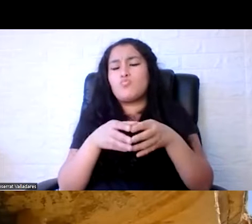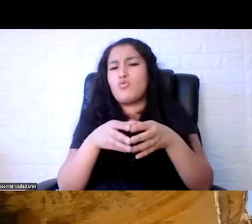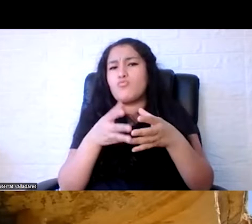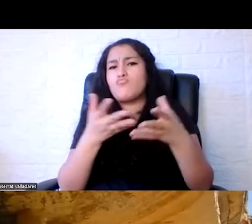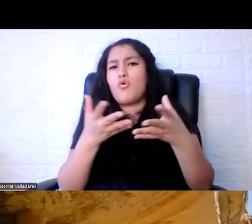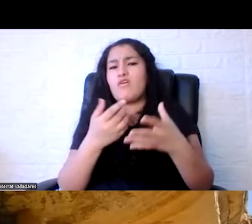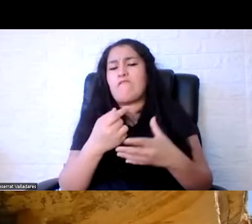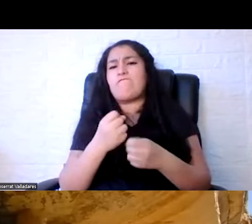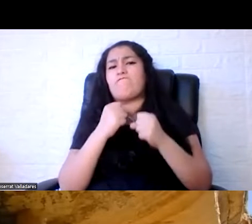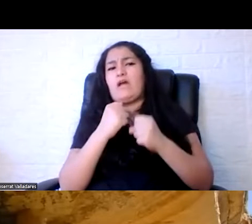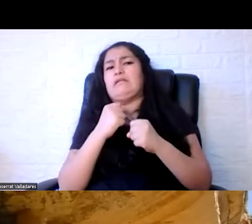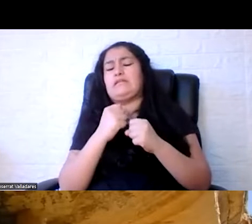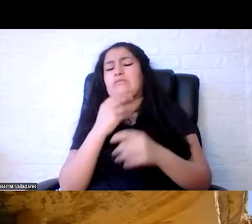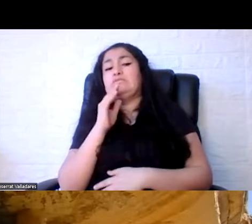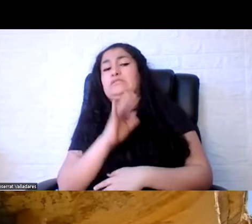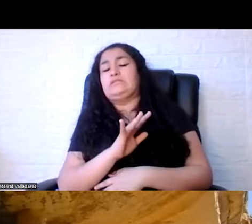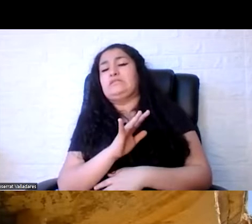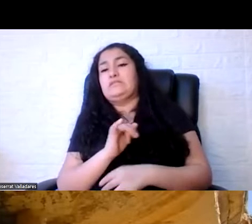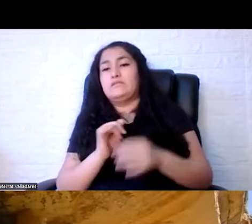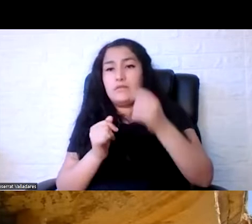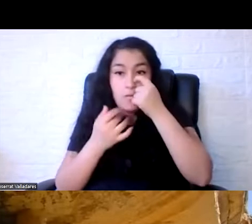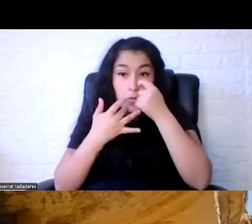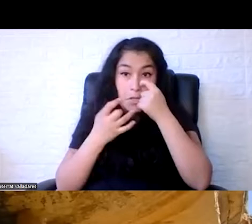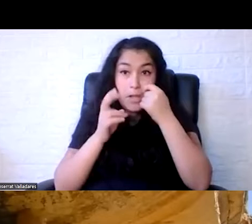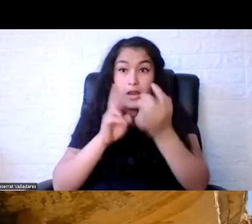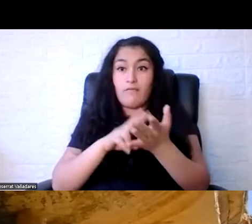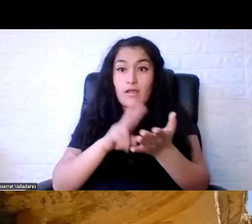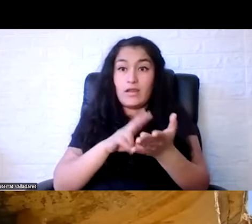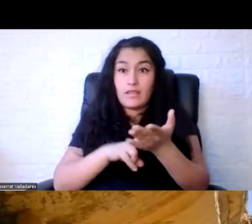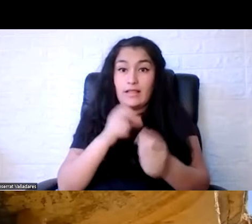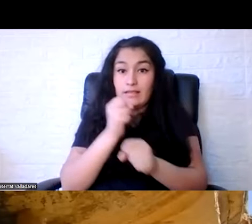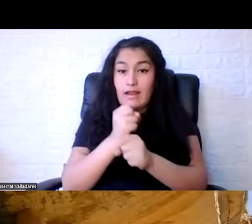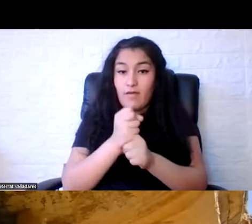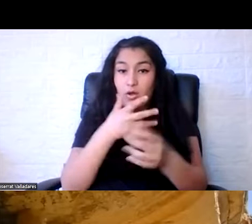La policía en México es realmente un trabajo sucio, ¿sí?